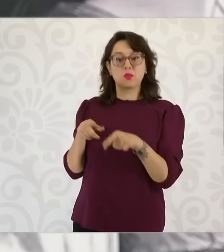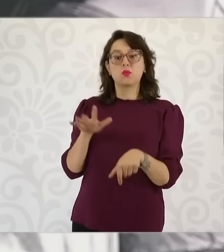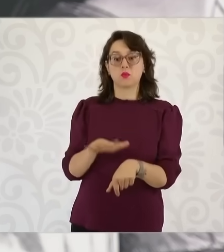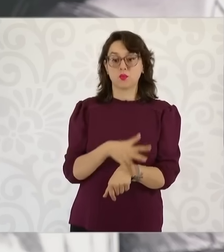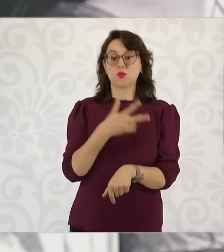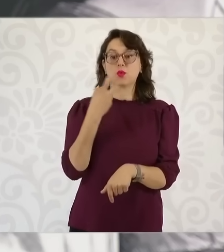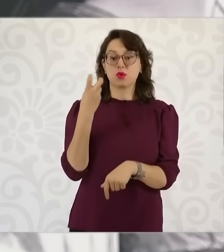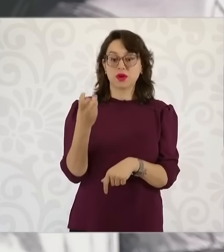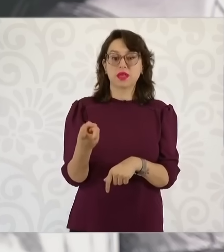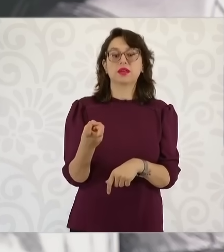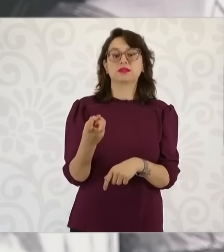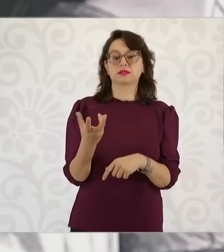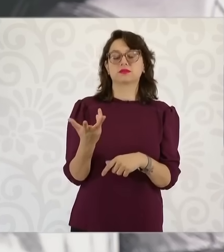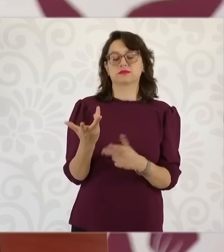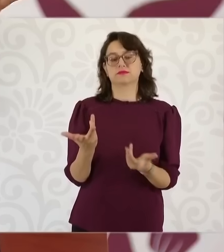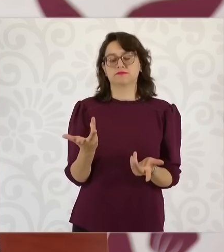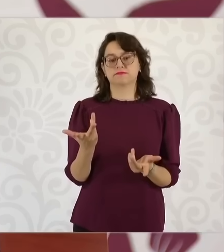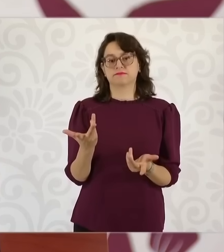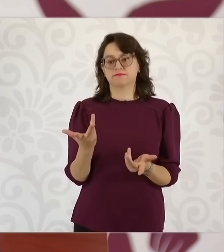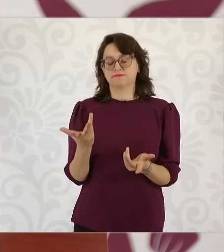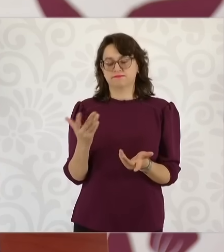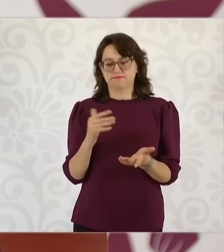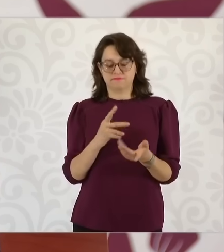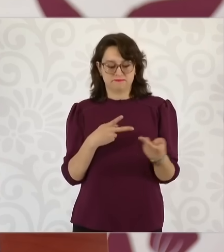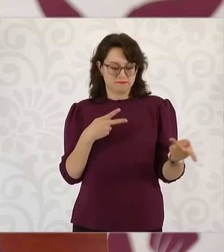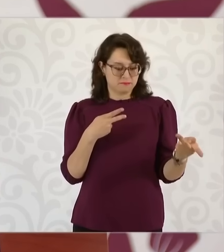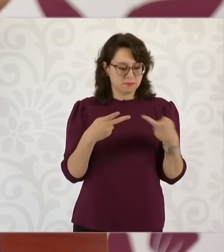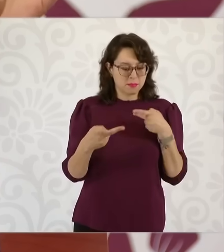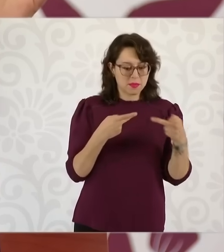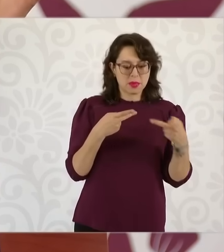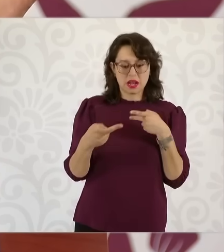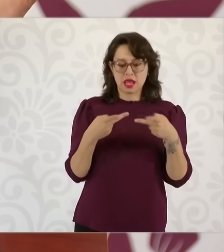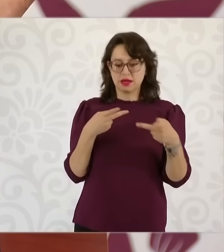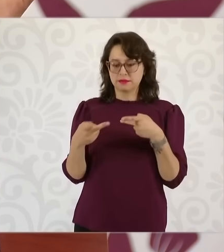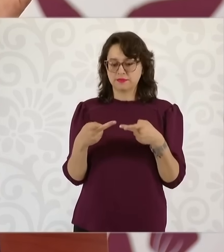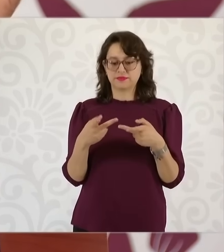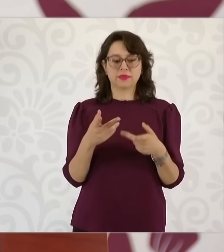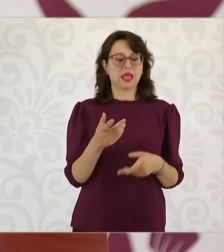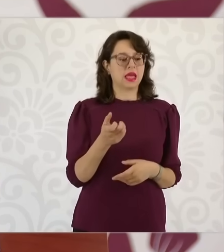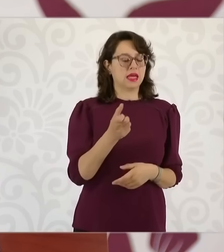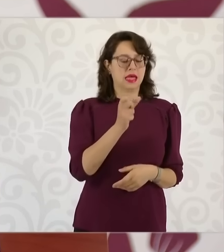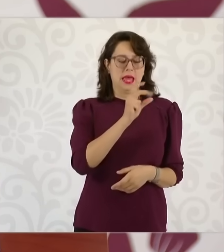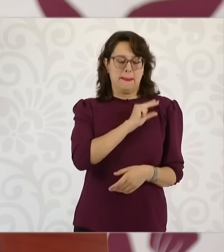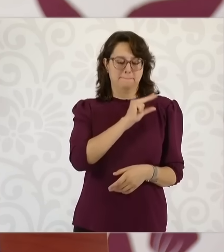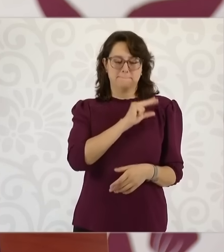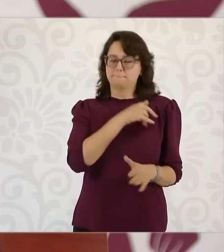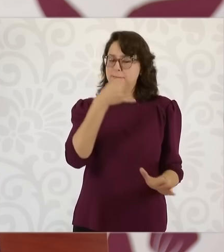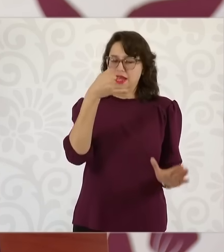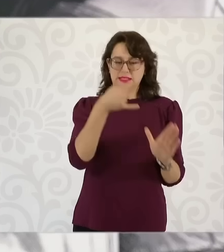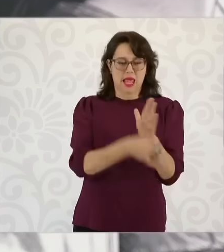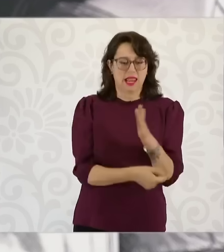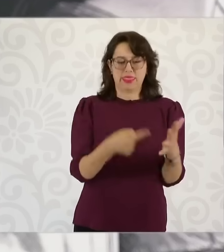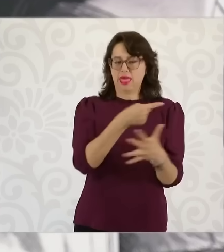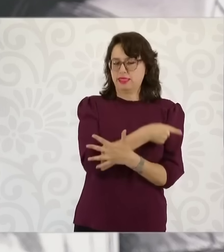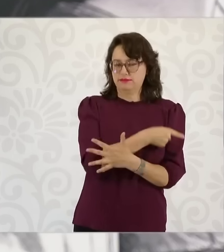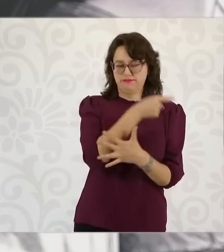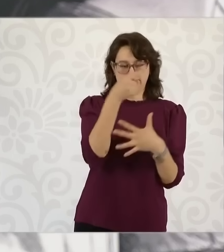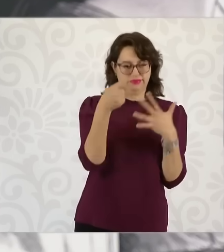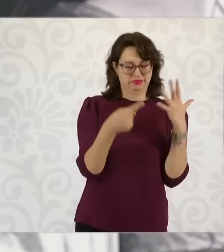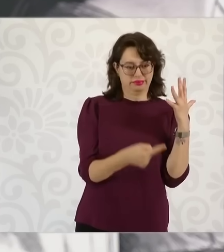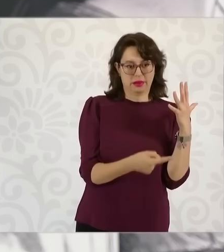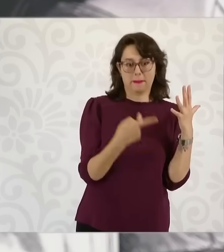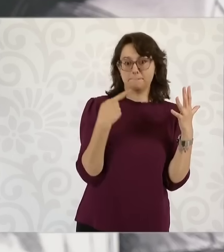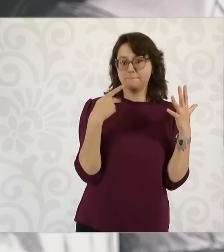estamos planteando que esta estrategia, si bien es general para muchas especialidades, tiene énfasis en algunas en donde